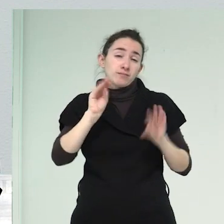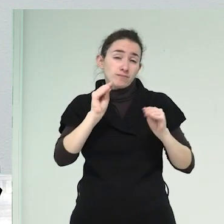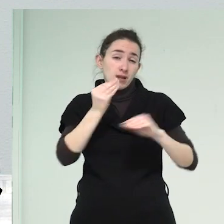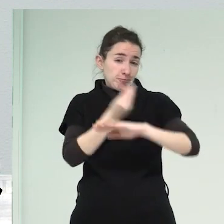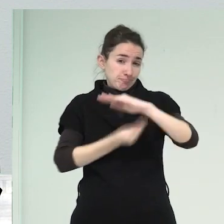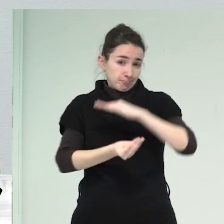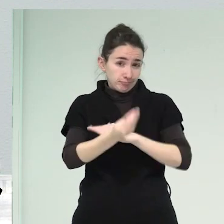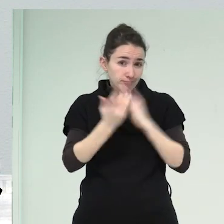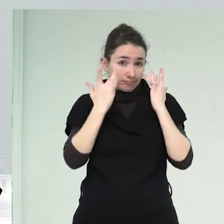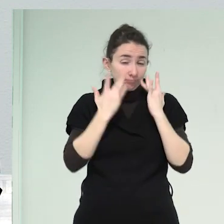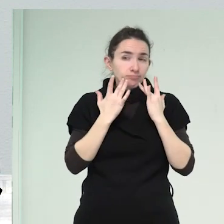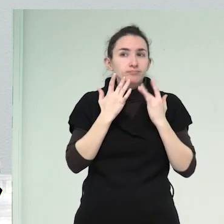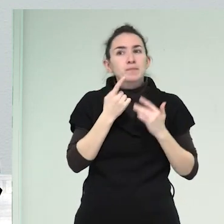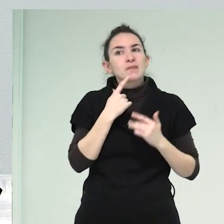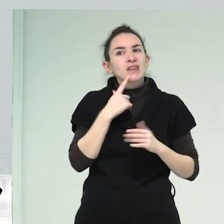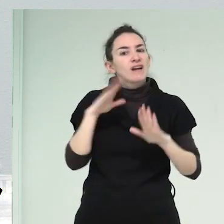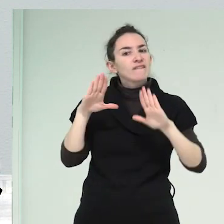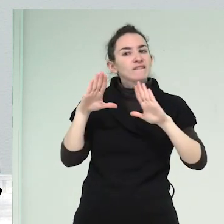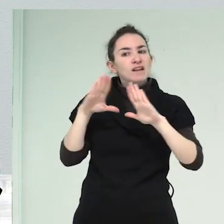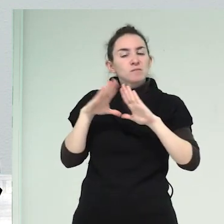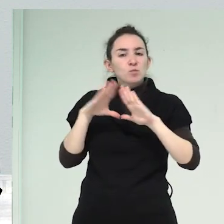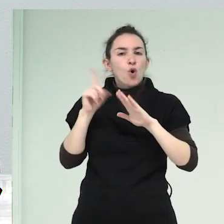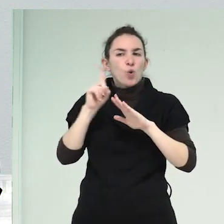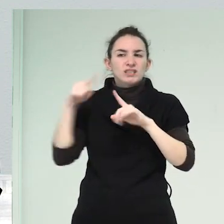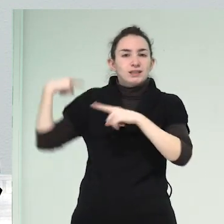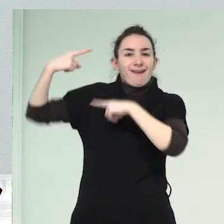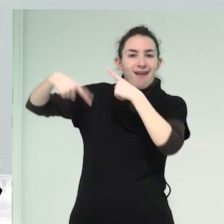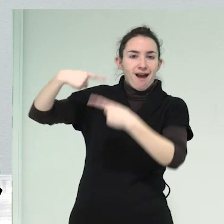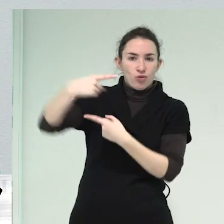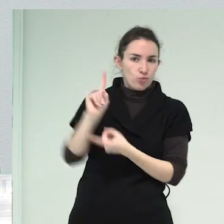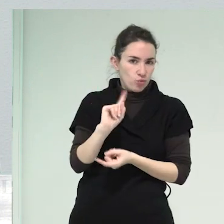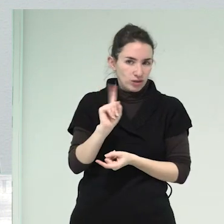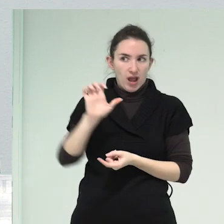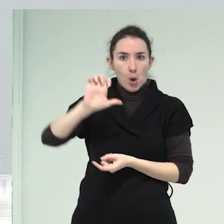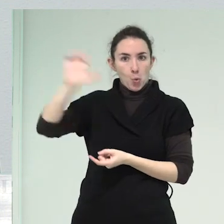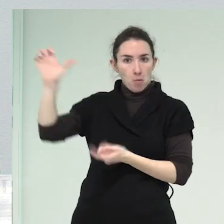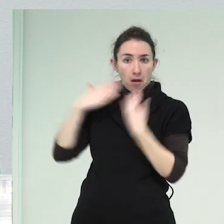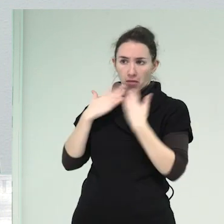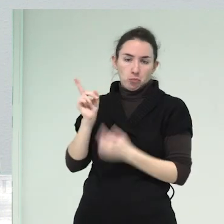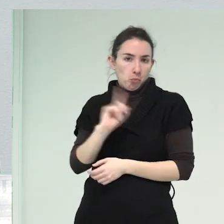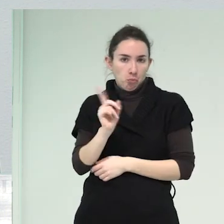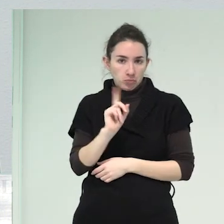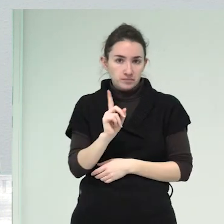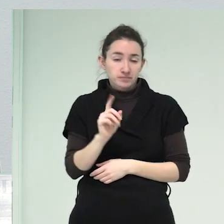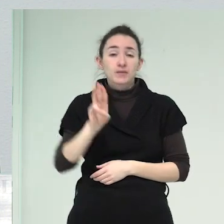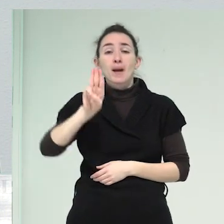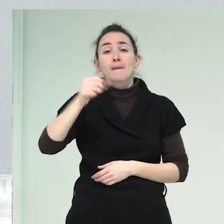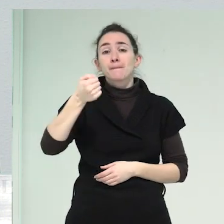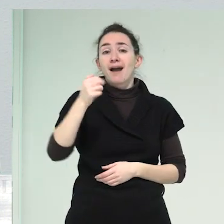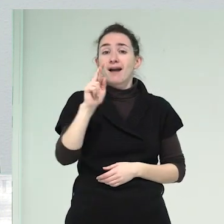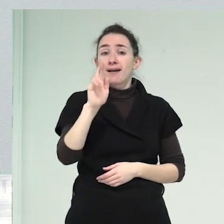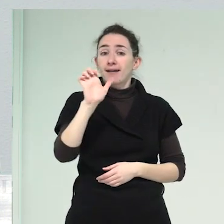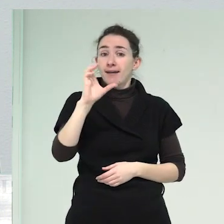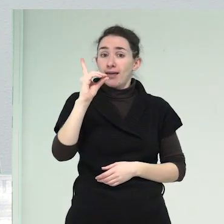consideran que el feminismo no es un legado europeo. Julieta Paredes nos